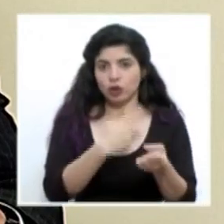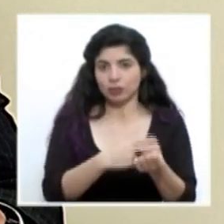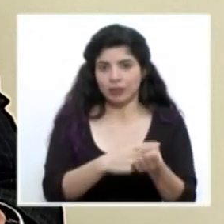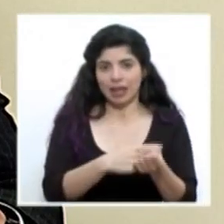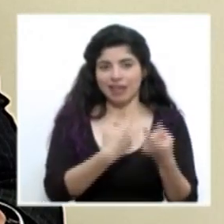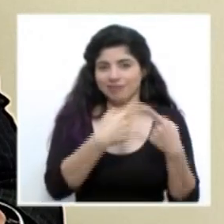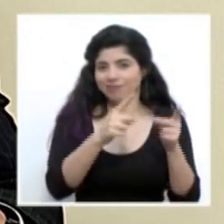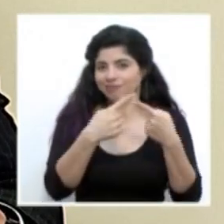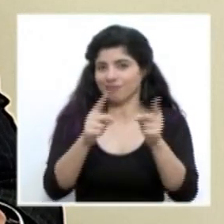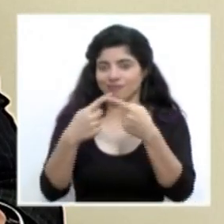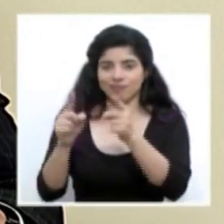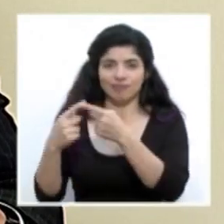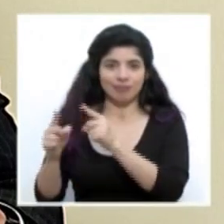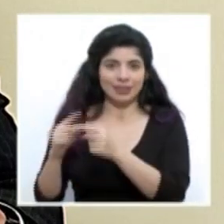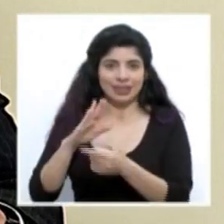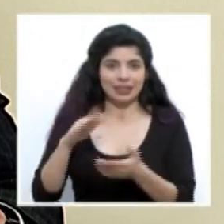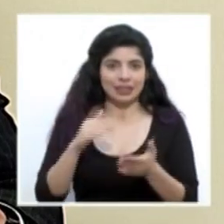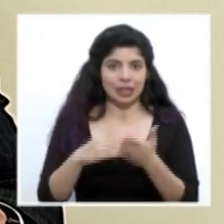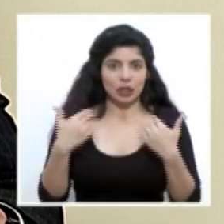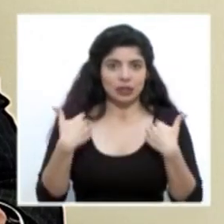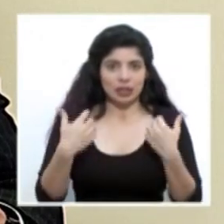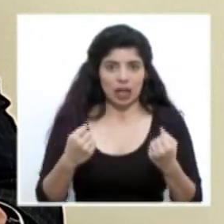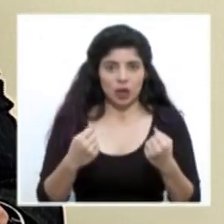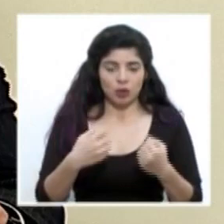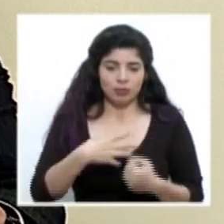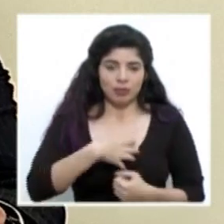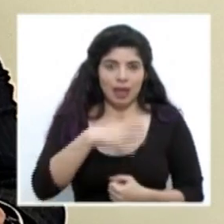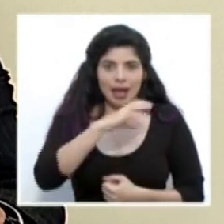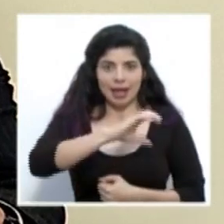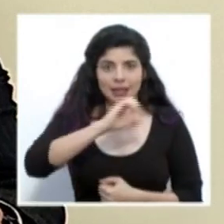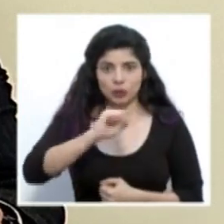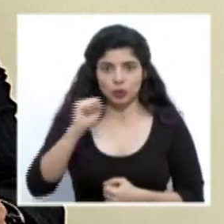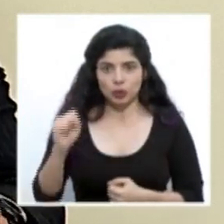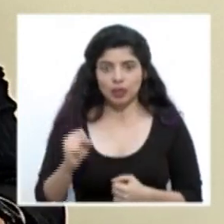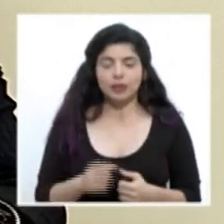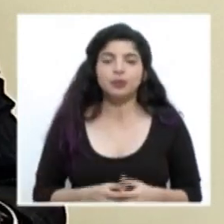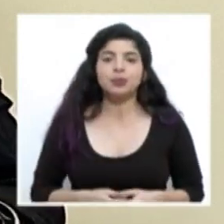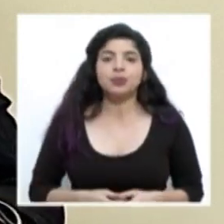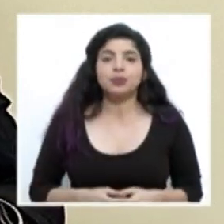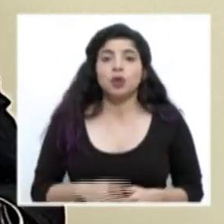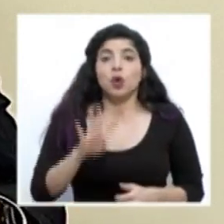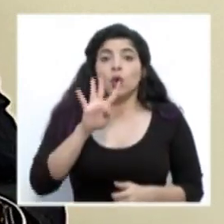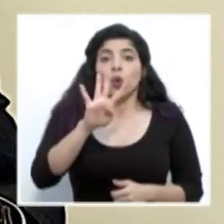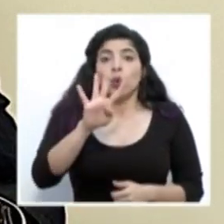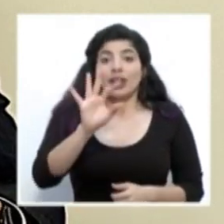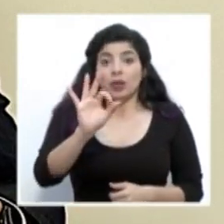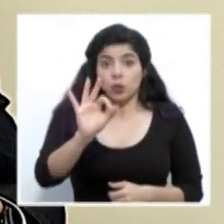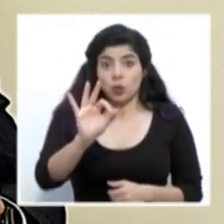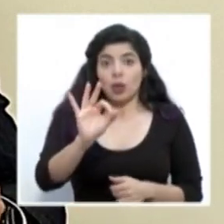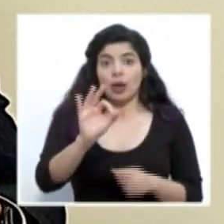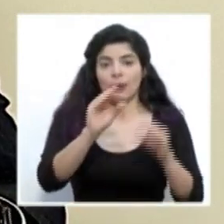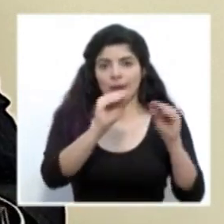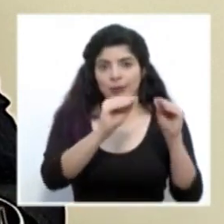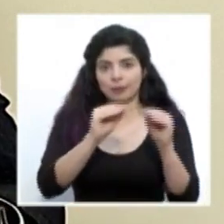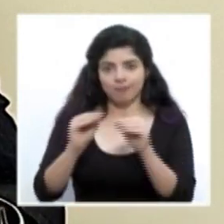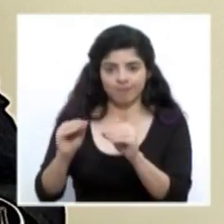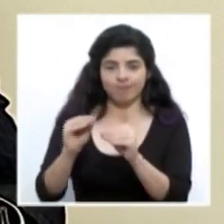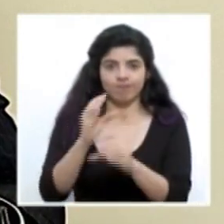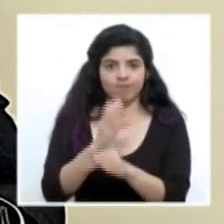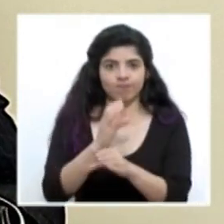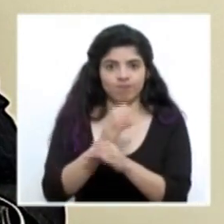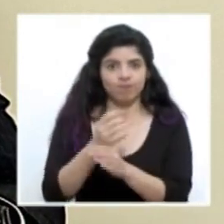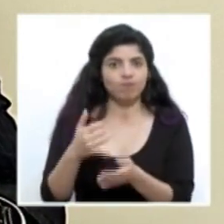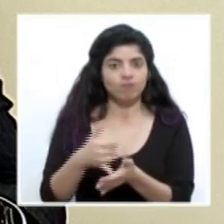diferentes centros de salud de la Caja Costarricense de Seguro Social. 49 de ellas son de cuidados, están en